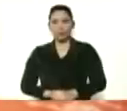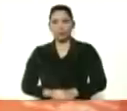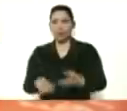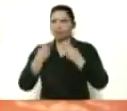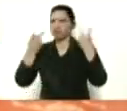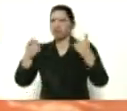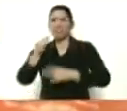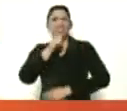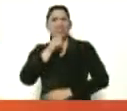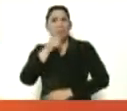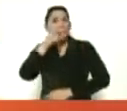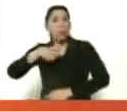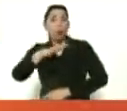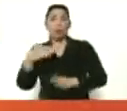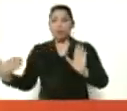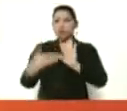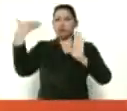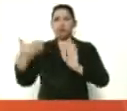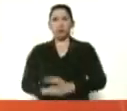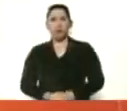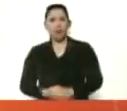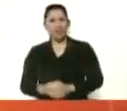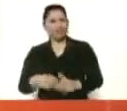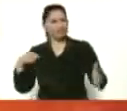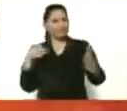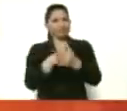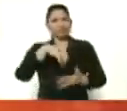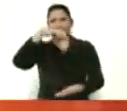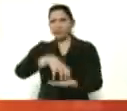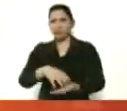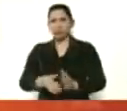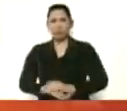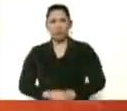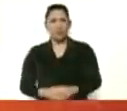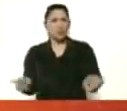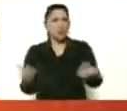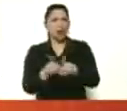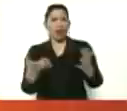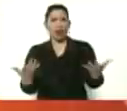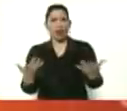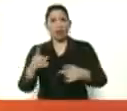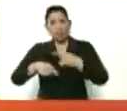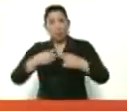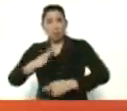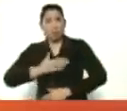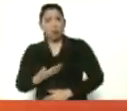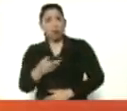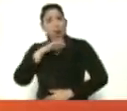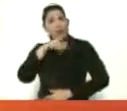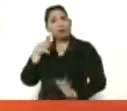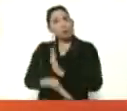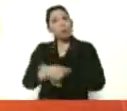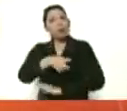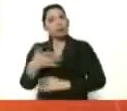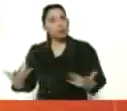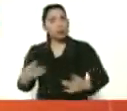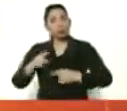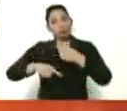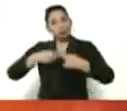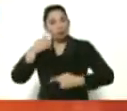aquí en el pueblo, como parte de un plan golpista. Después podremos hablar de esto. Vamos